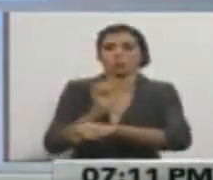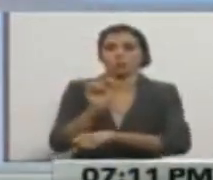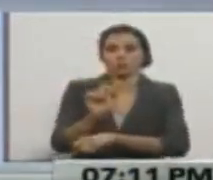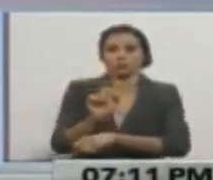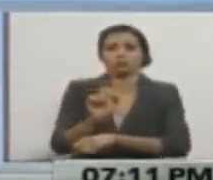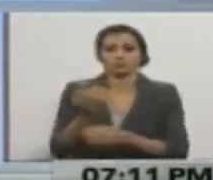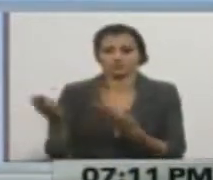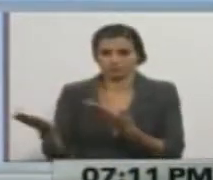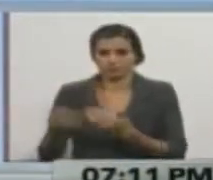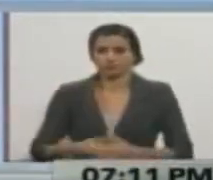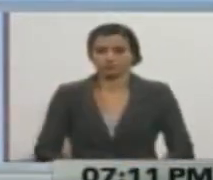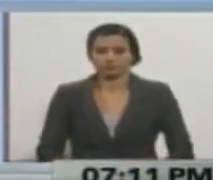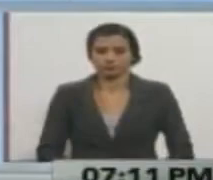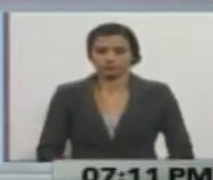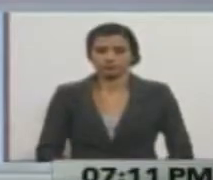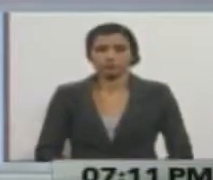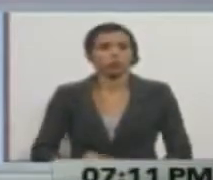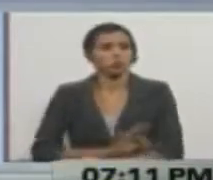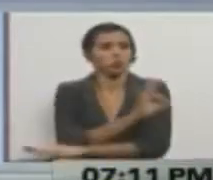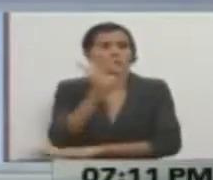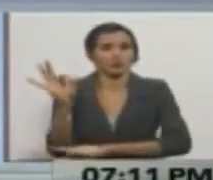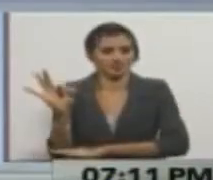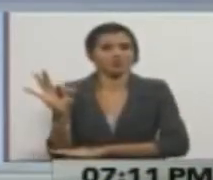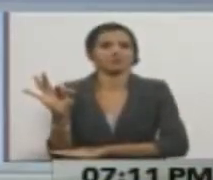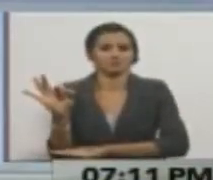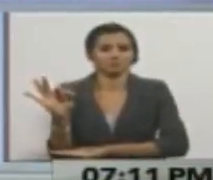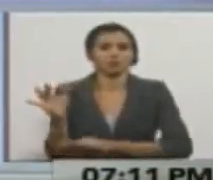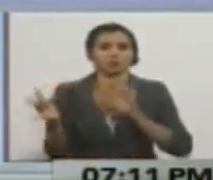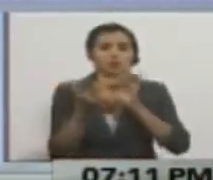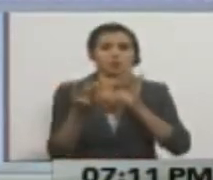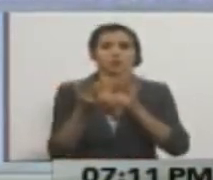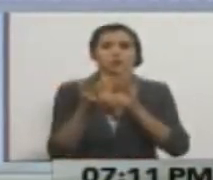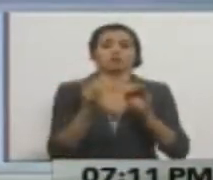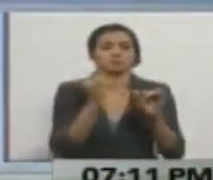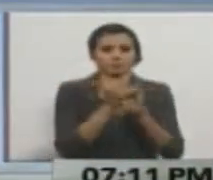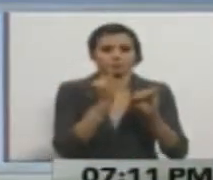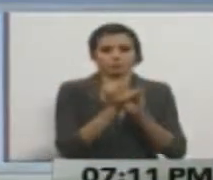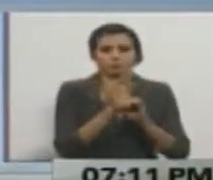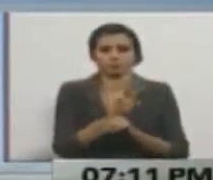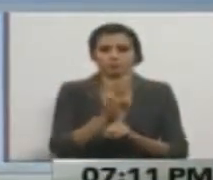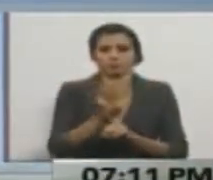Iguana.tv. Un Cayendo y Corriendo las 24 horas del día a través de